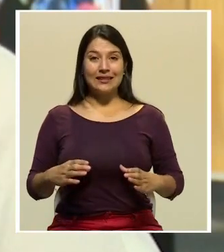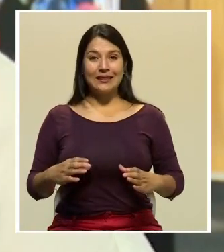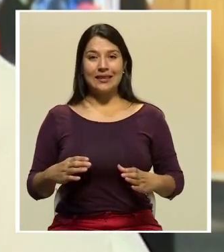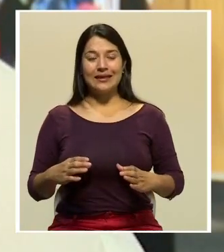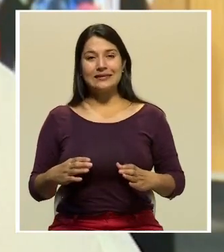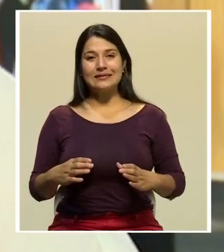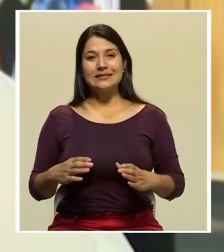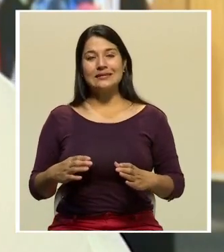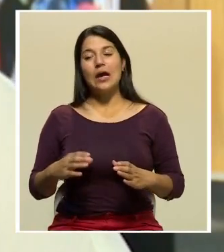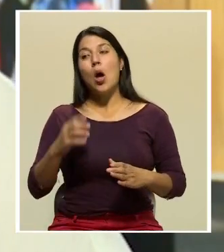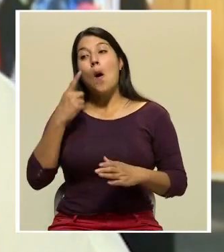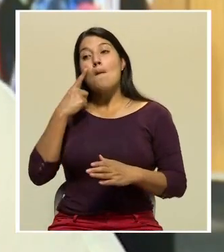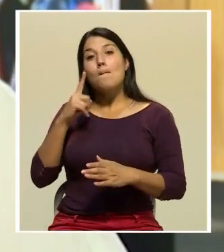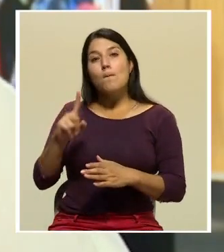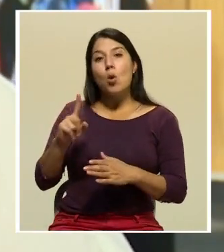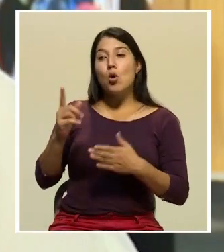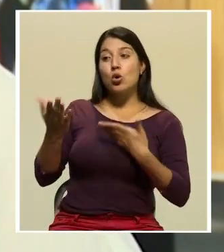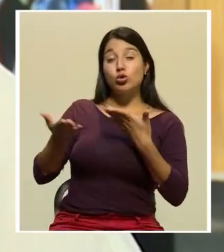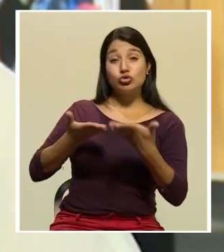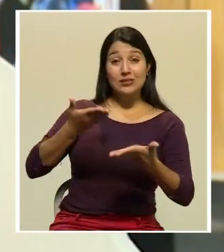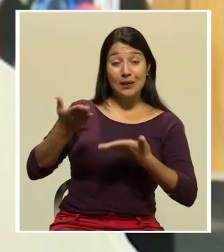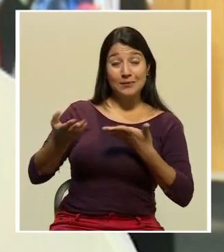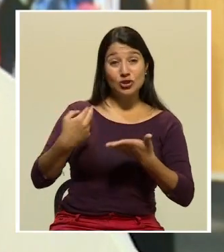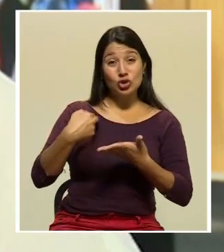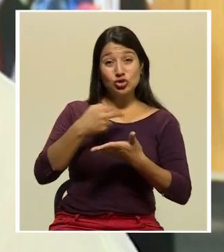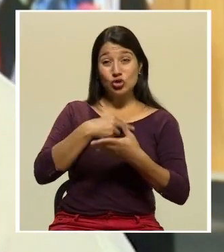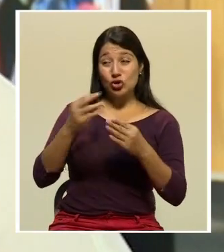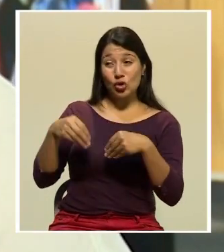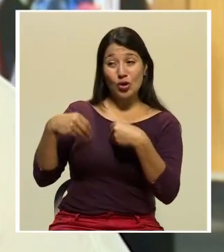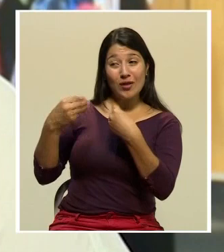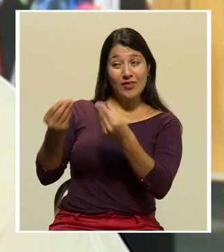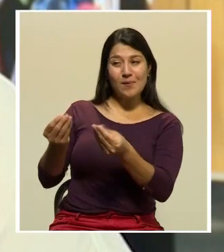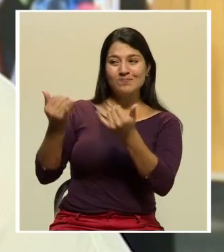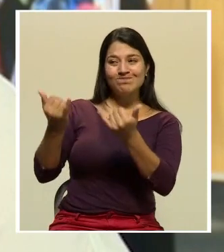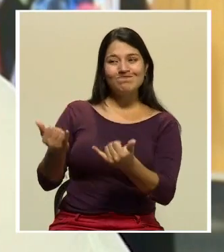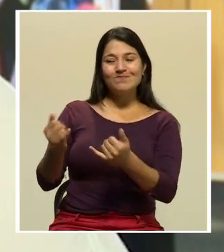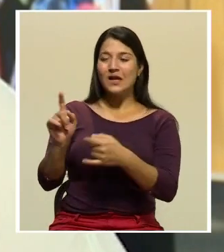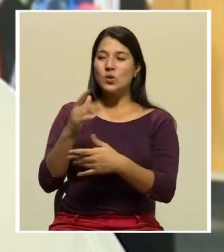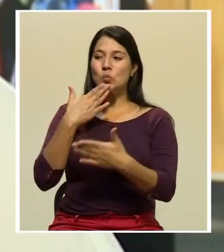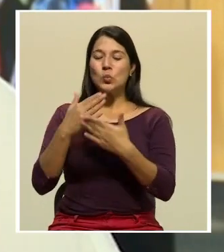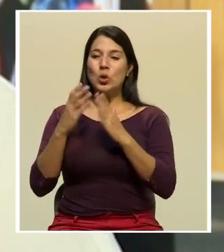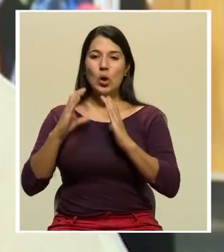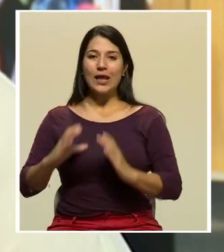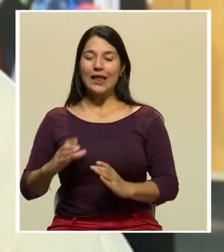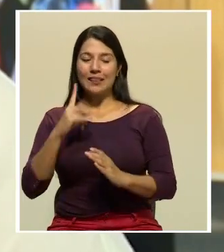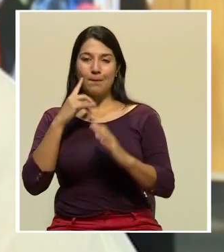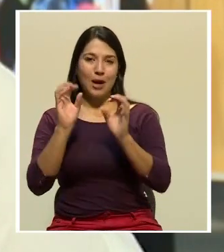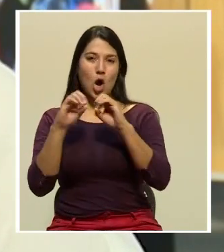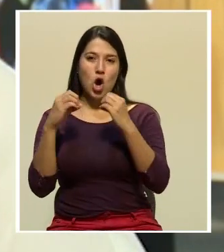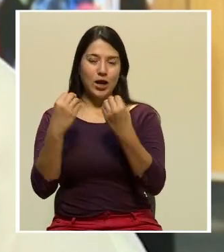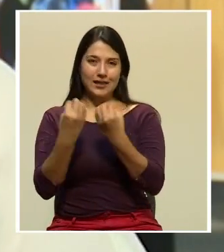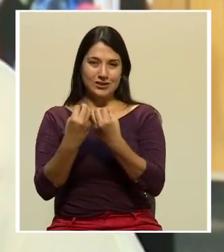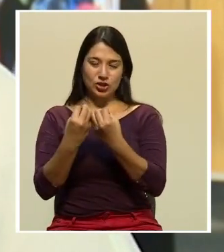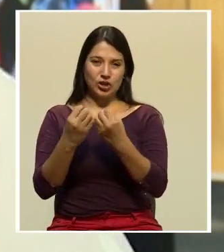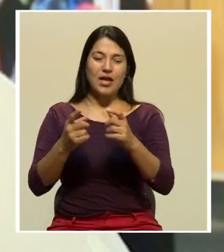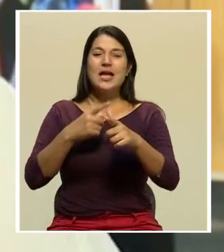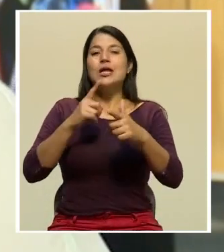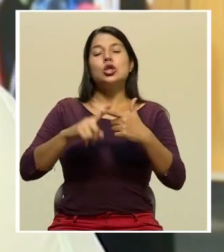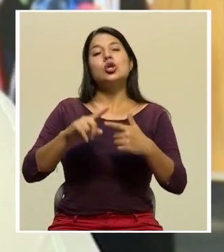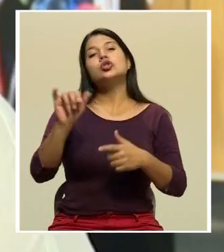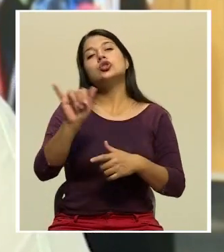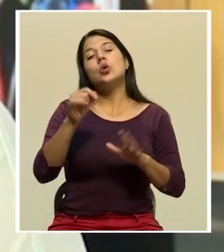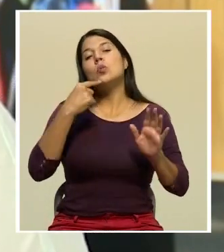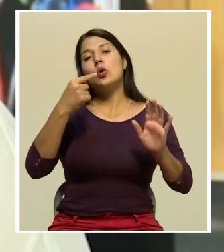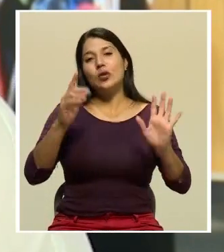de oportunidades y de servicios que le damos, dejan de ser rentables para la organización. Y entonces eso es como decirte como que